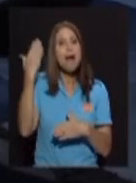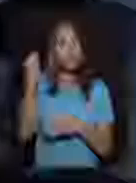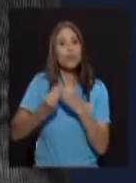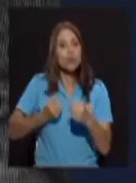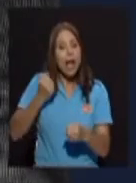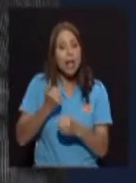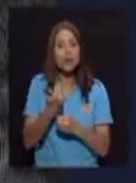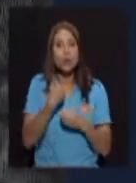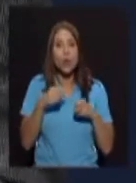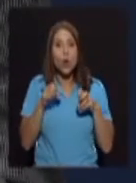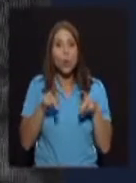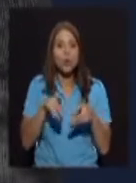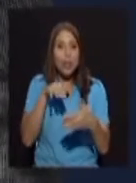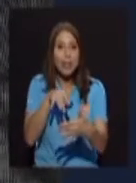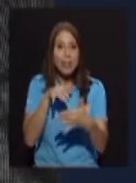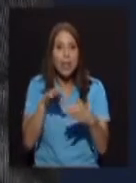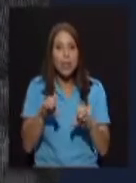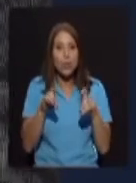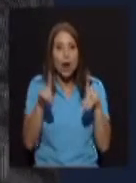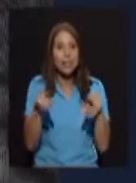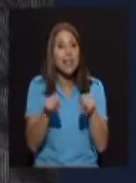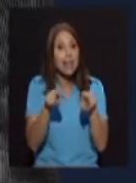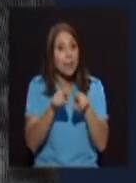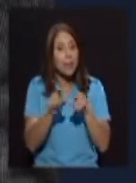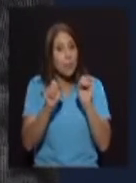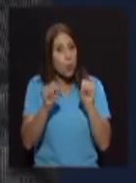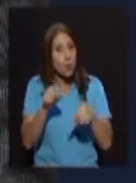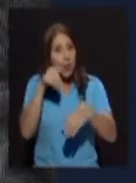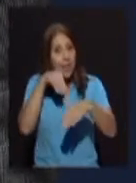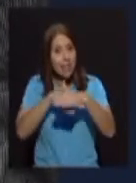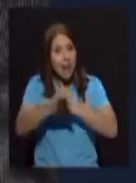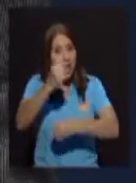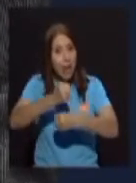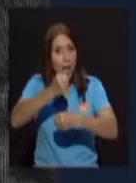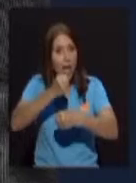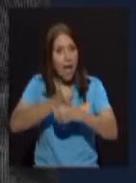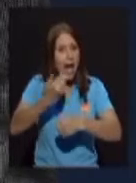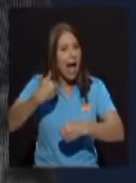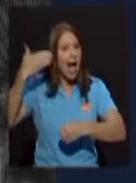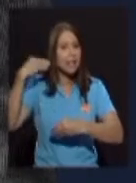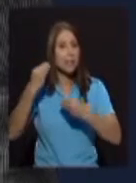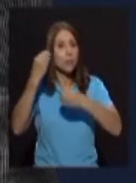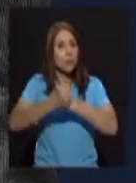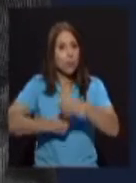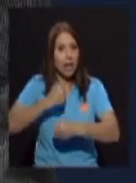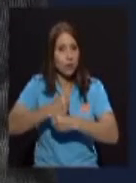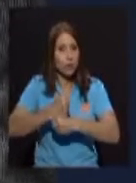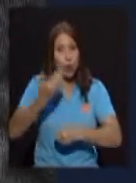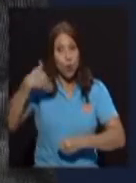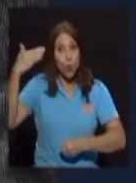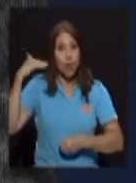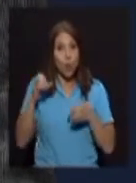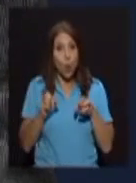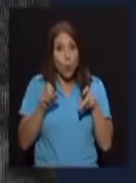años y también tuvieron la oportunidad de entrar al mercado laboral hace muchos años, cuando las oportunidades para las mujeres eran